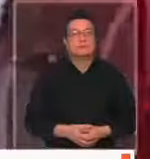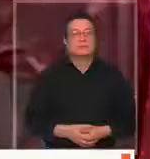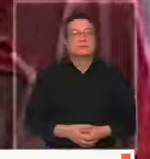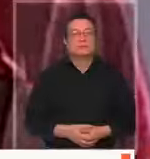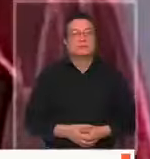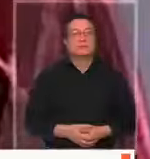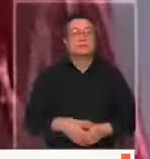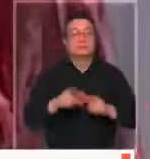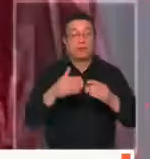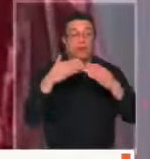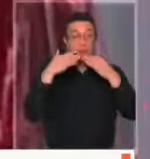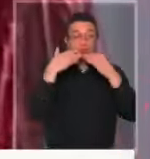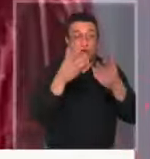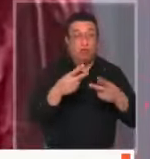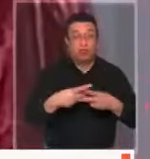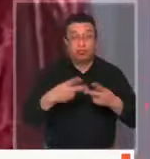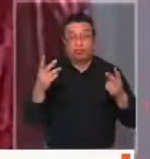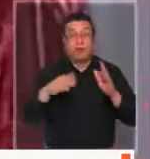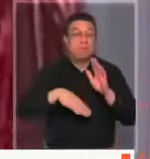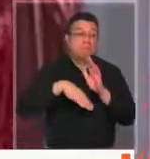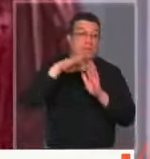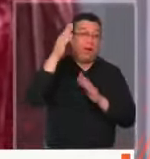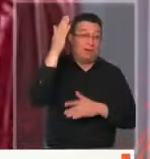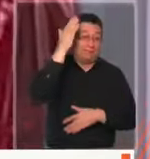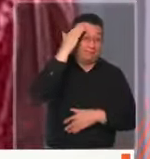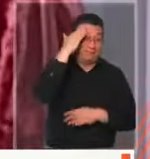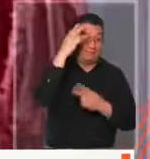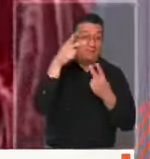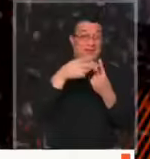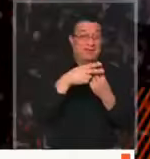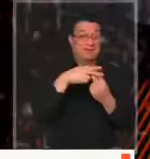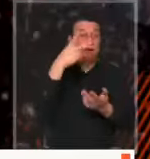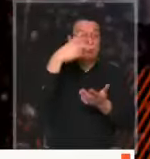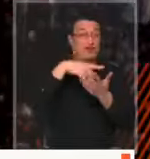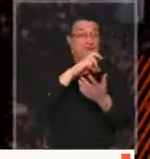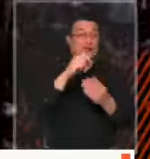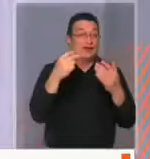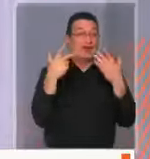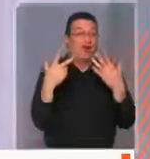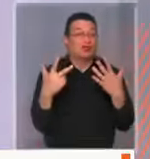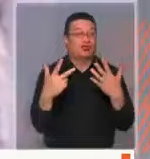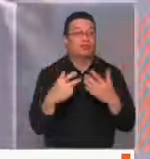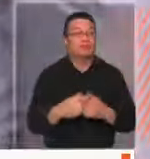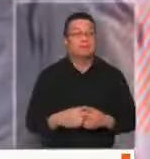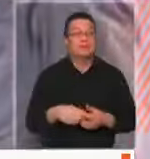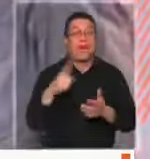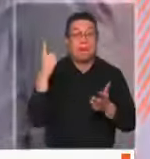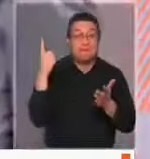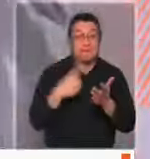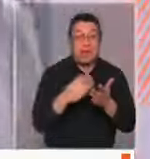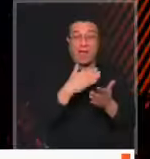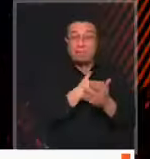Es una de las donaciones públicas más recordadas de la Teletón, año 2008.